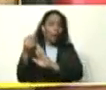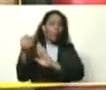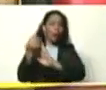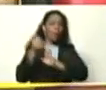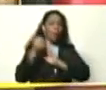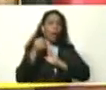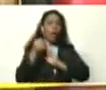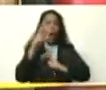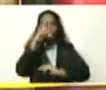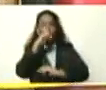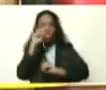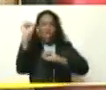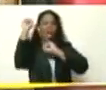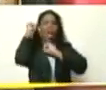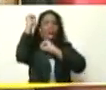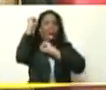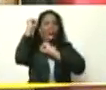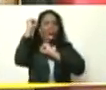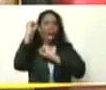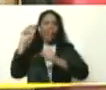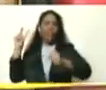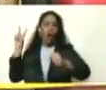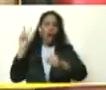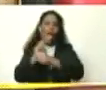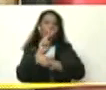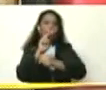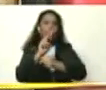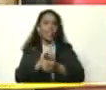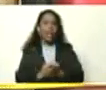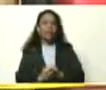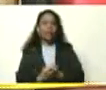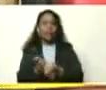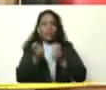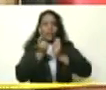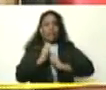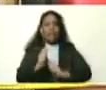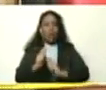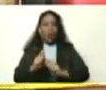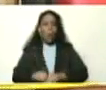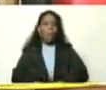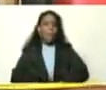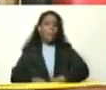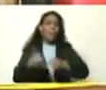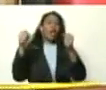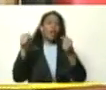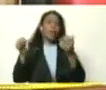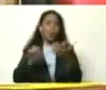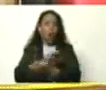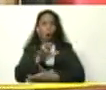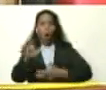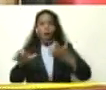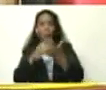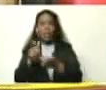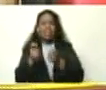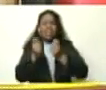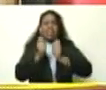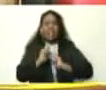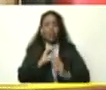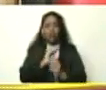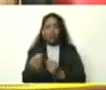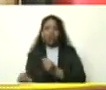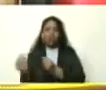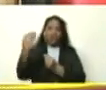Los años de la guarimba, de la violencia, del intento de magnicidio, del intento de